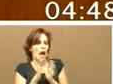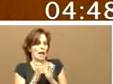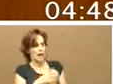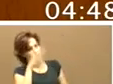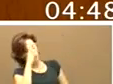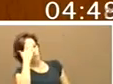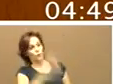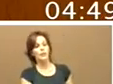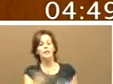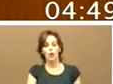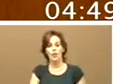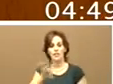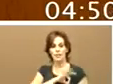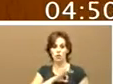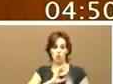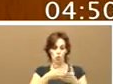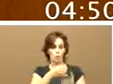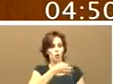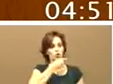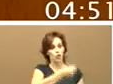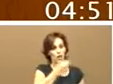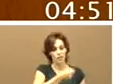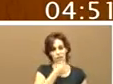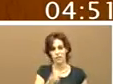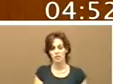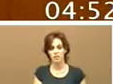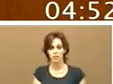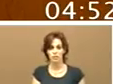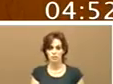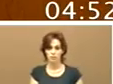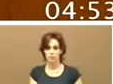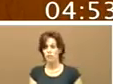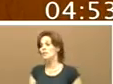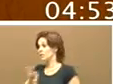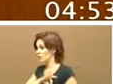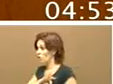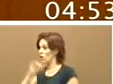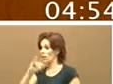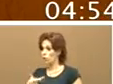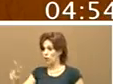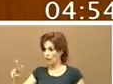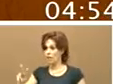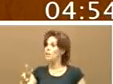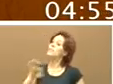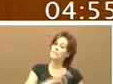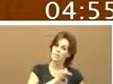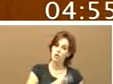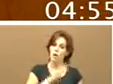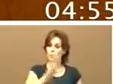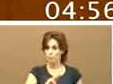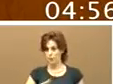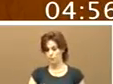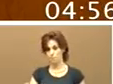señores del Grupo Parlamentario Socialista, señores regionalistas, señores de Izquierda Unida y señores del Grupo Parlamentario Popular,